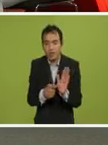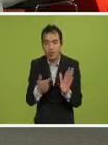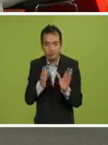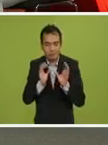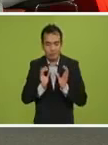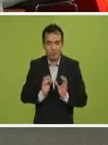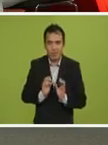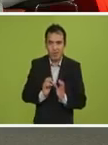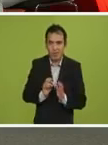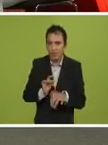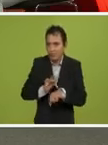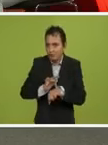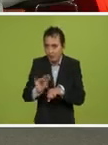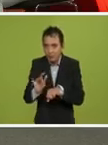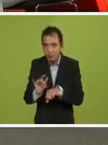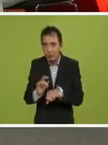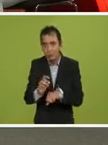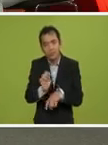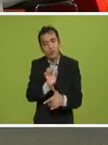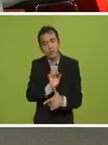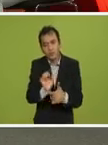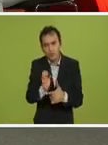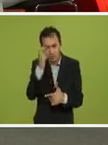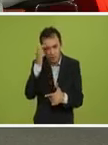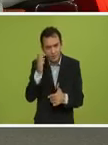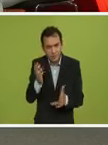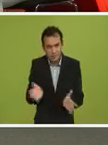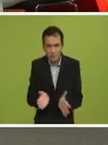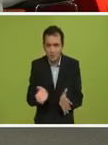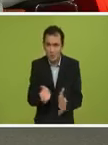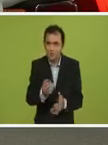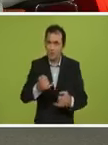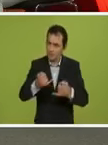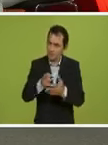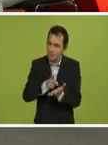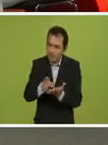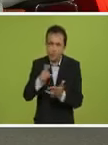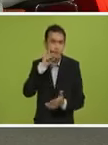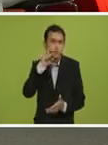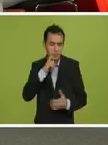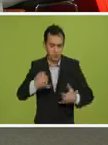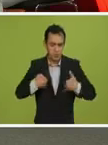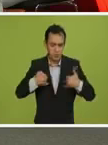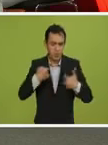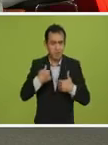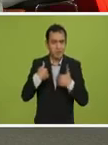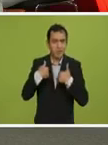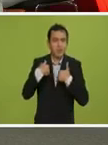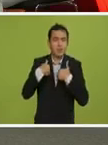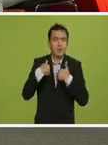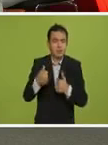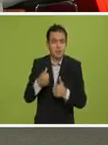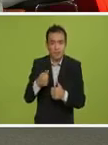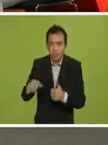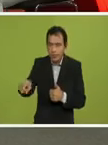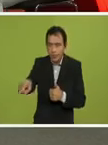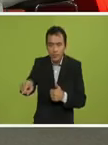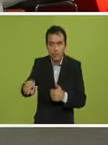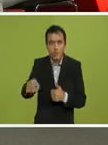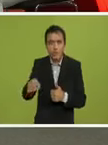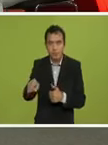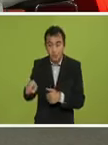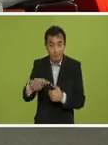parte de esta de este fomento a los derechos sexuales de las jóvenes, sobre todo, pues es entender que no es culpa de la